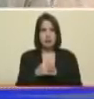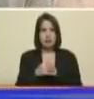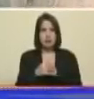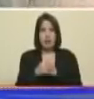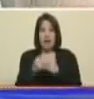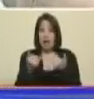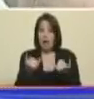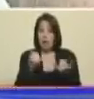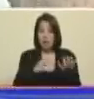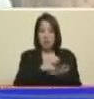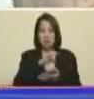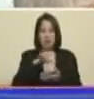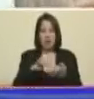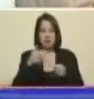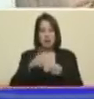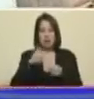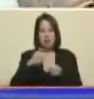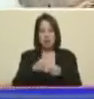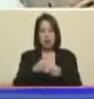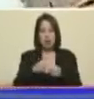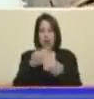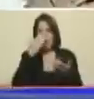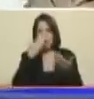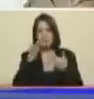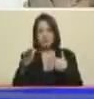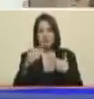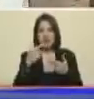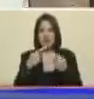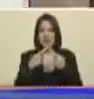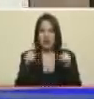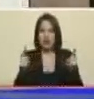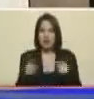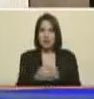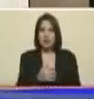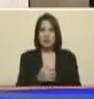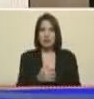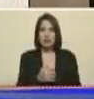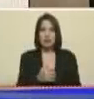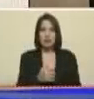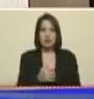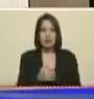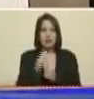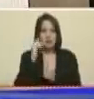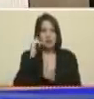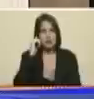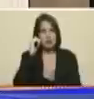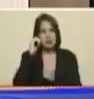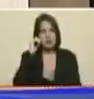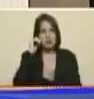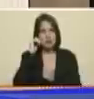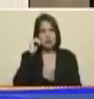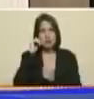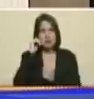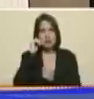estamos enfrentando hoy. Es velado, es disimulado, es encubierto.